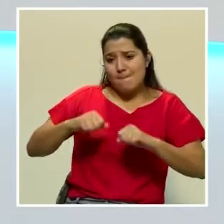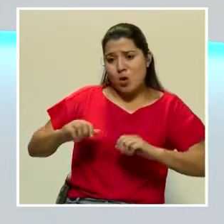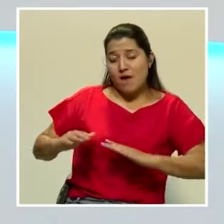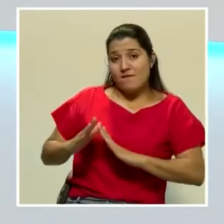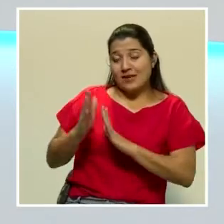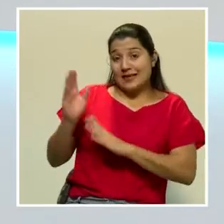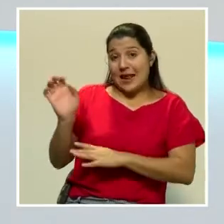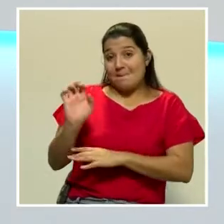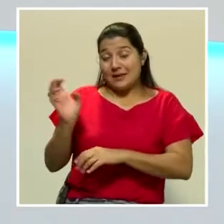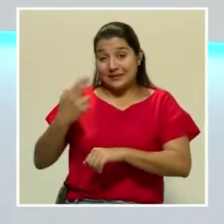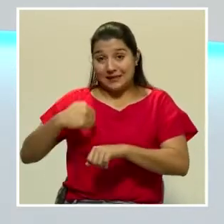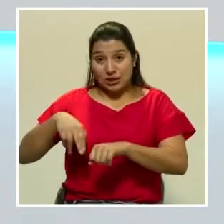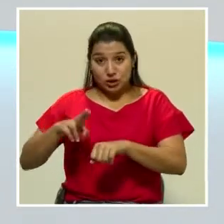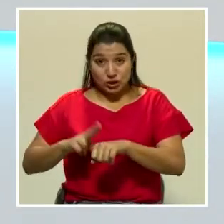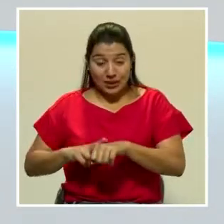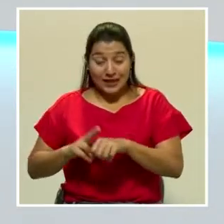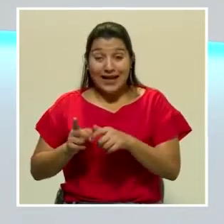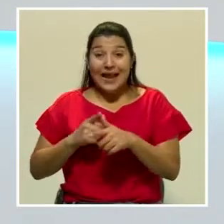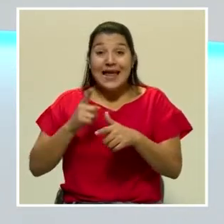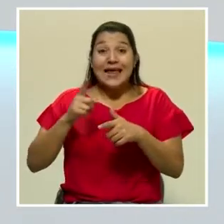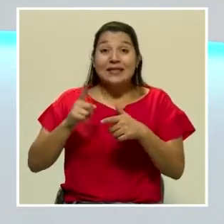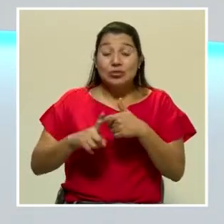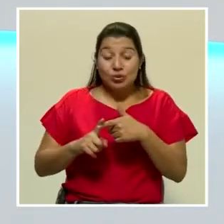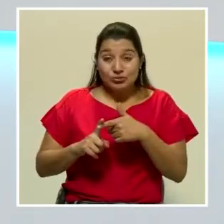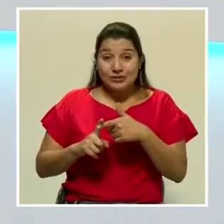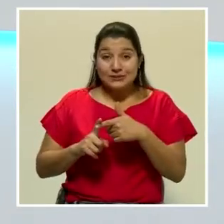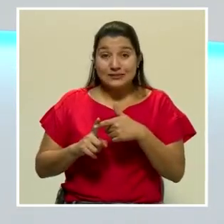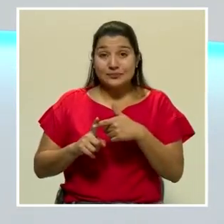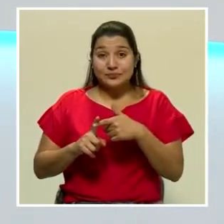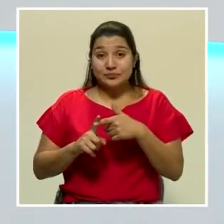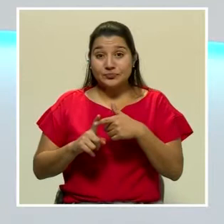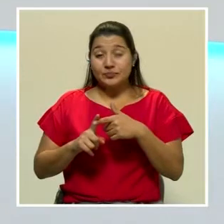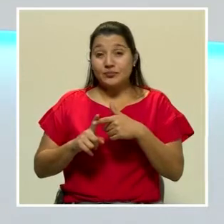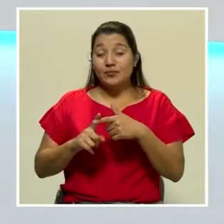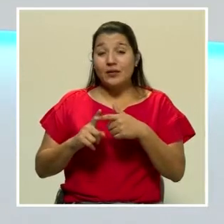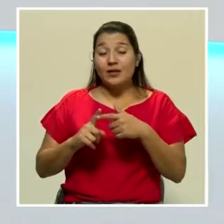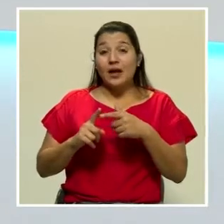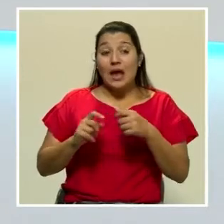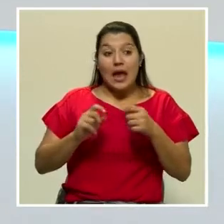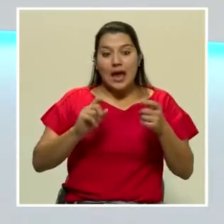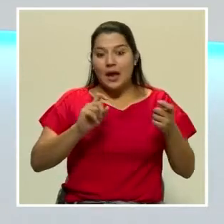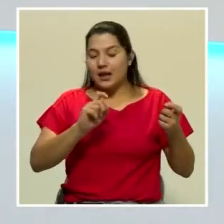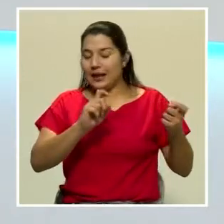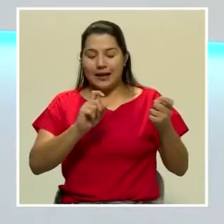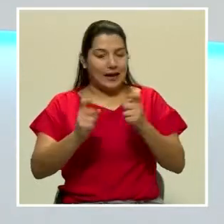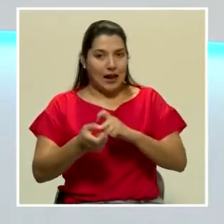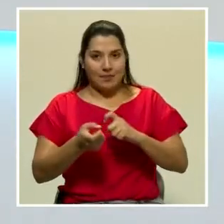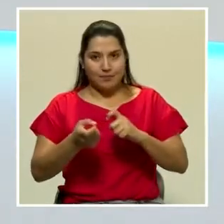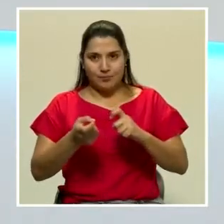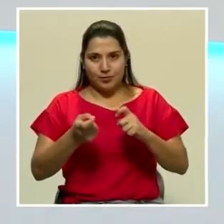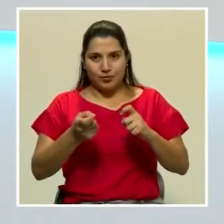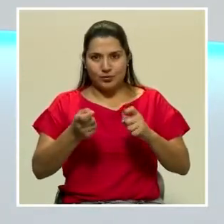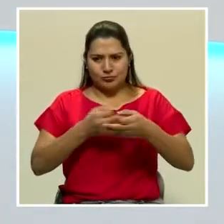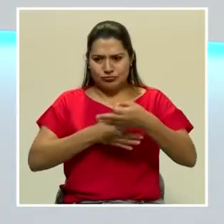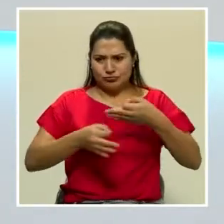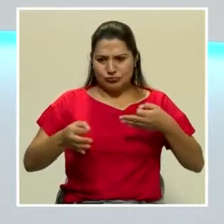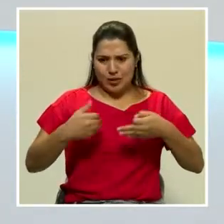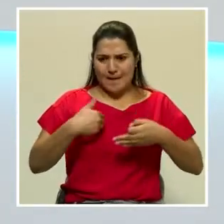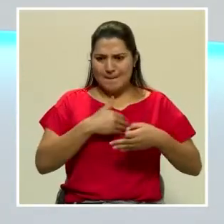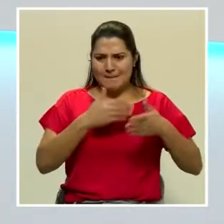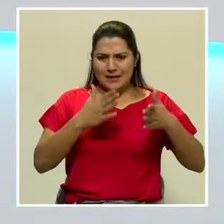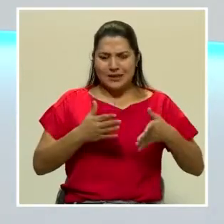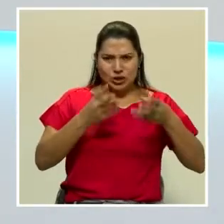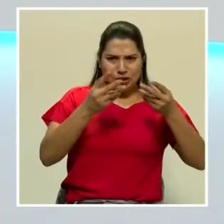a la emergencia. Entonces, la designación, la remoción del ministro de Hacienda y la